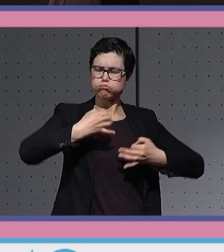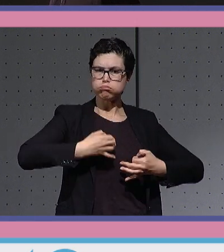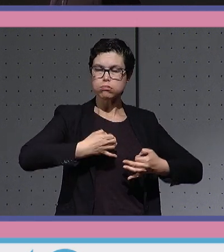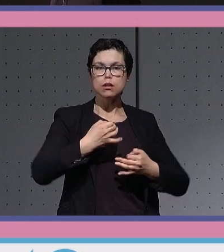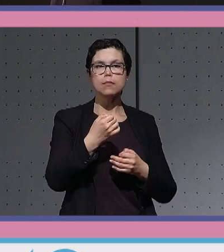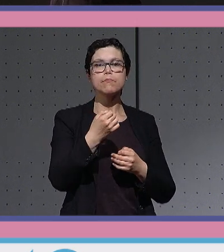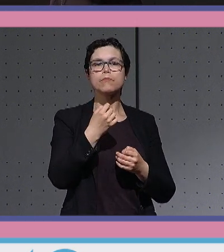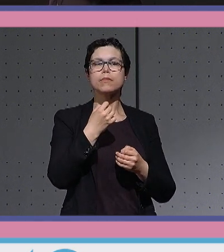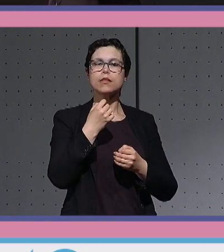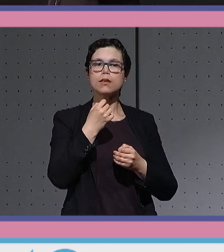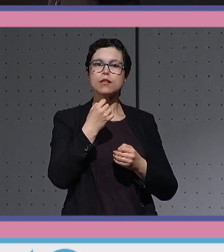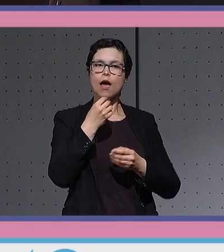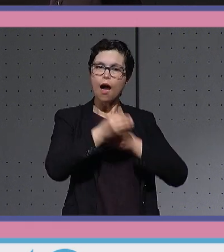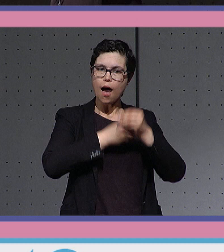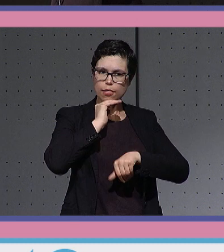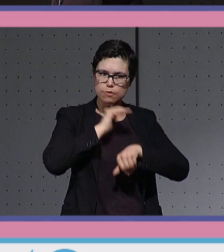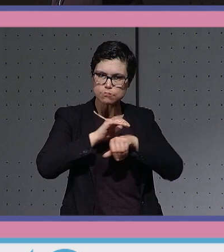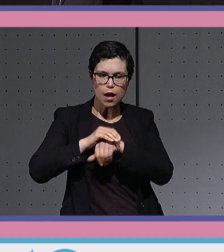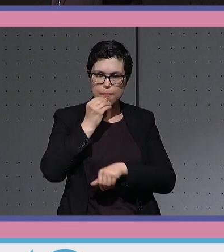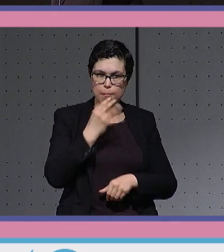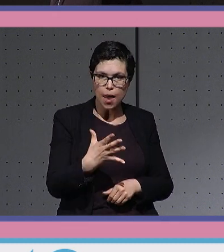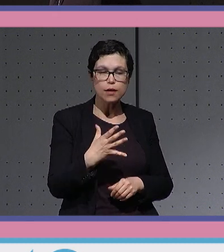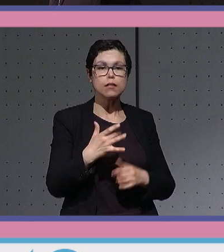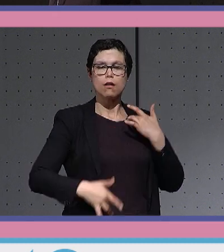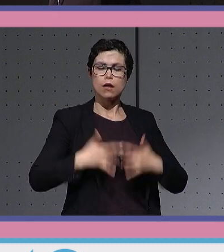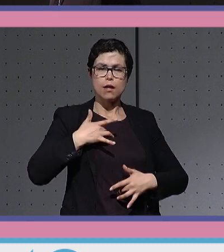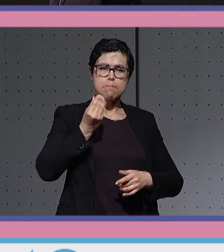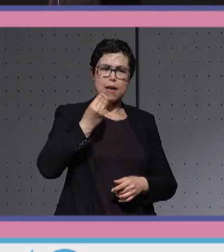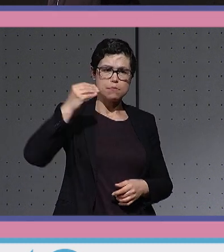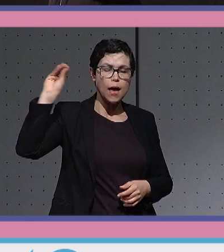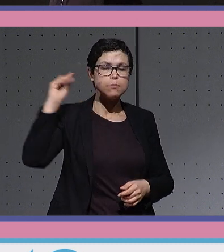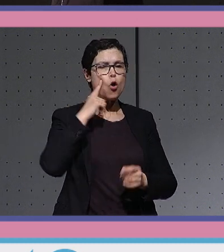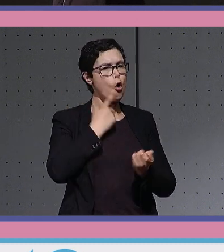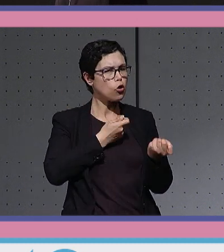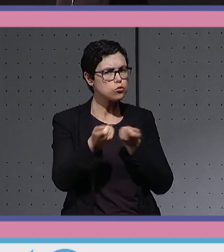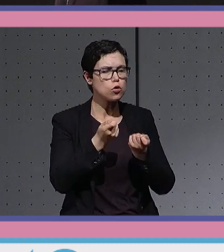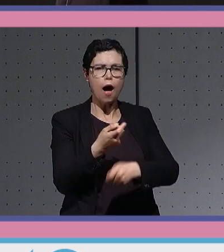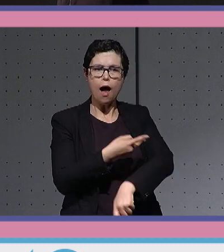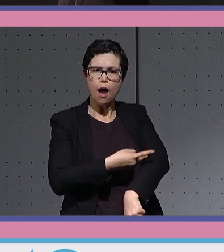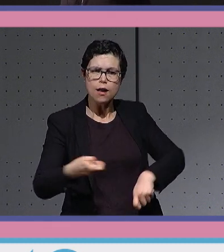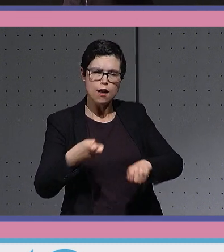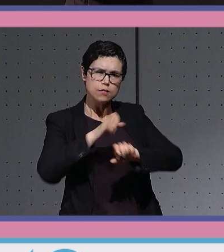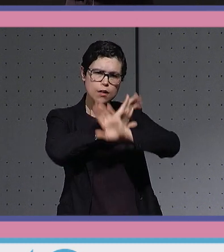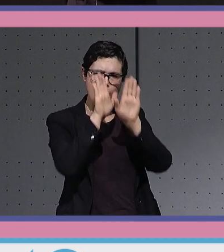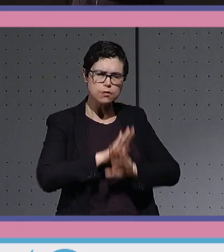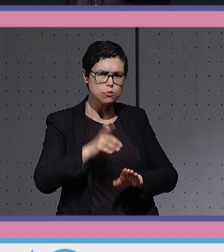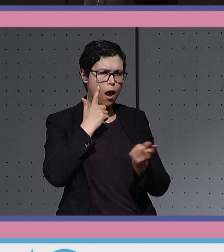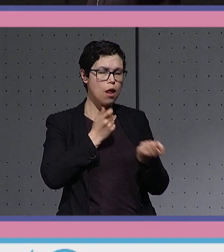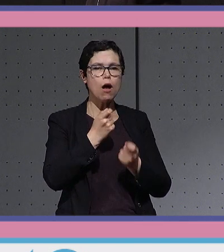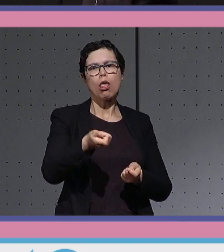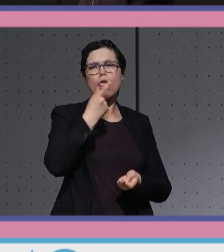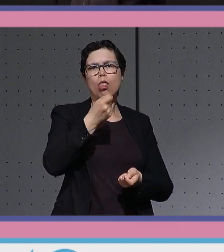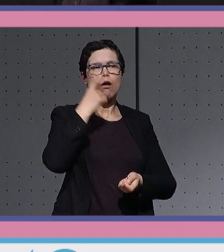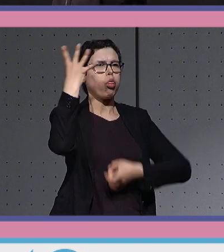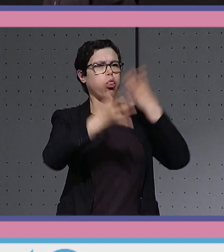bien, que tienen efectos secundarios, pero que exigen mucho control, analíticas y que hay que estar realmente concienciado de cómo hay que tomarlas.